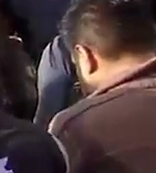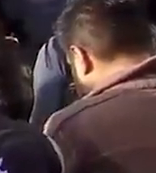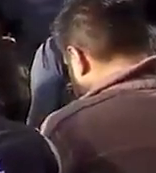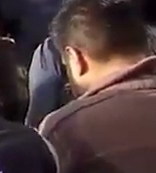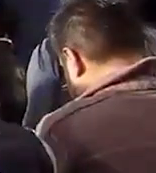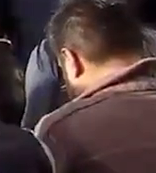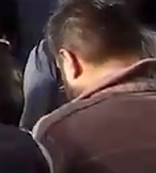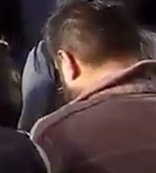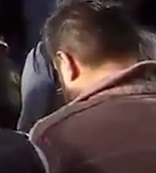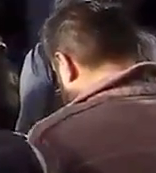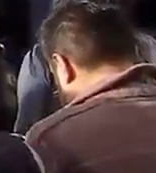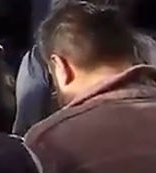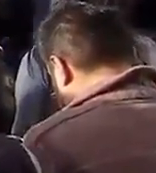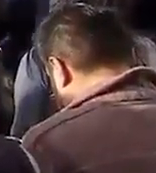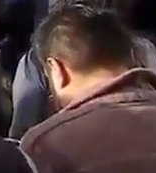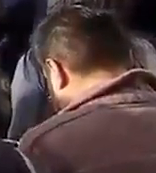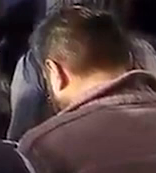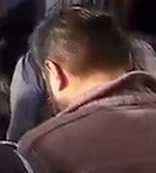para